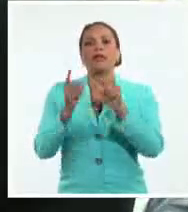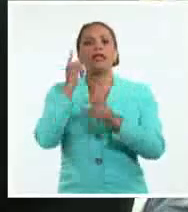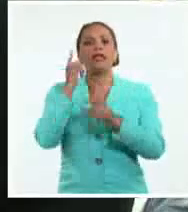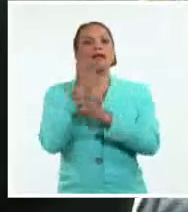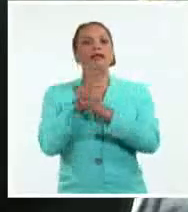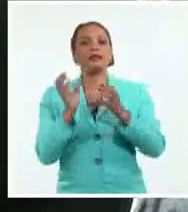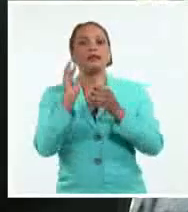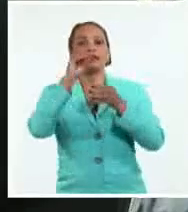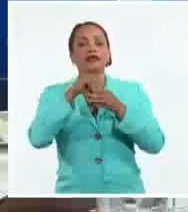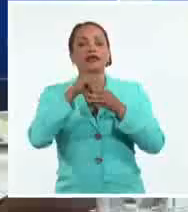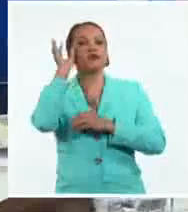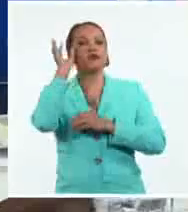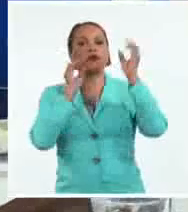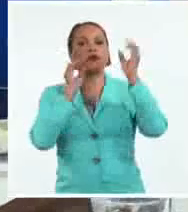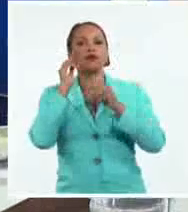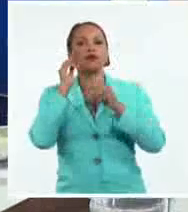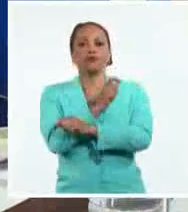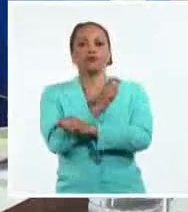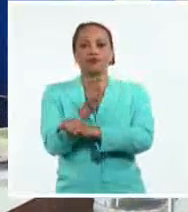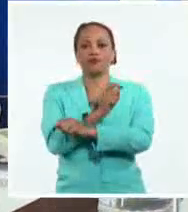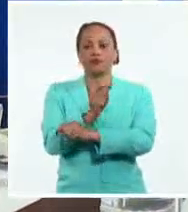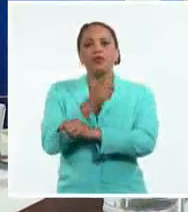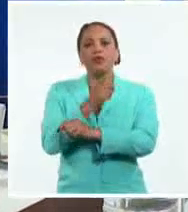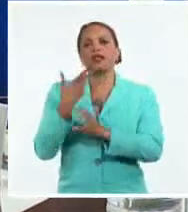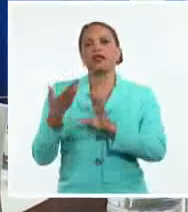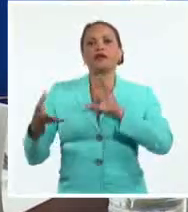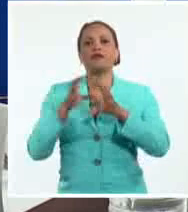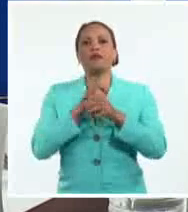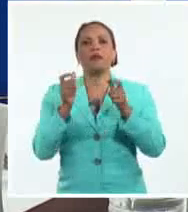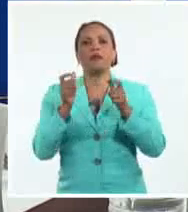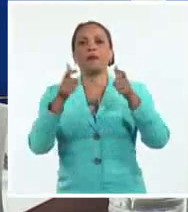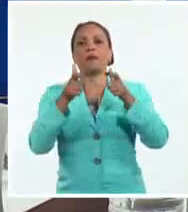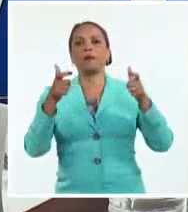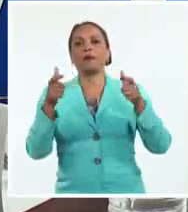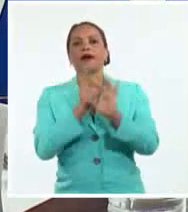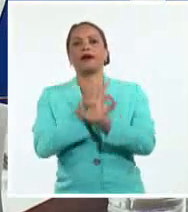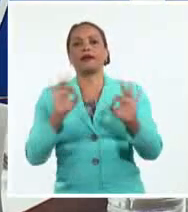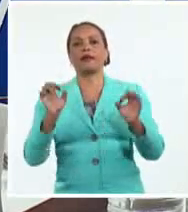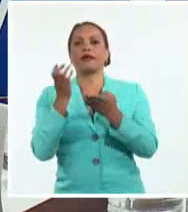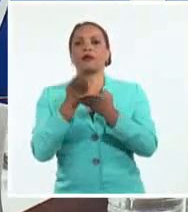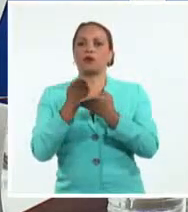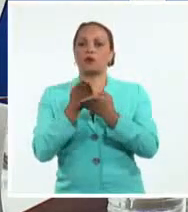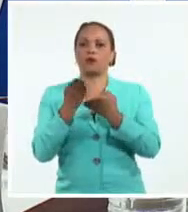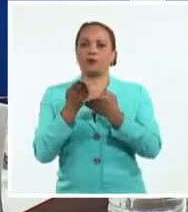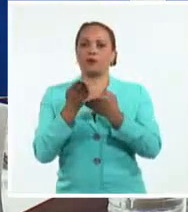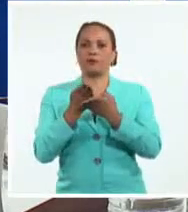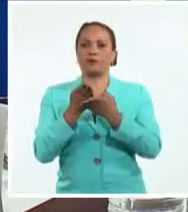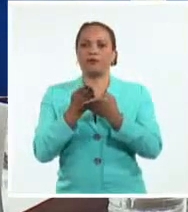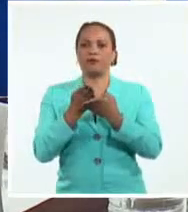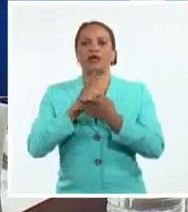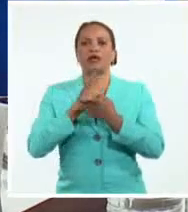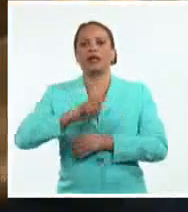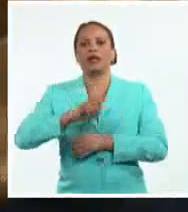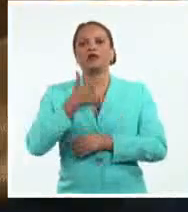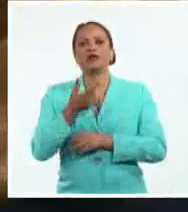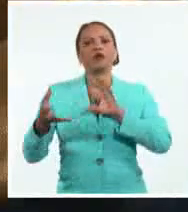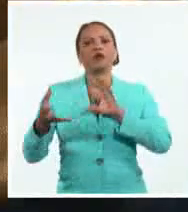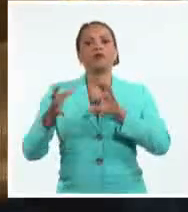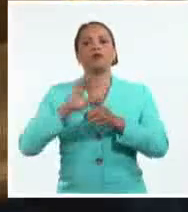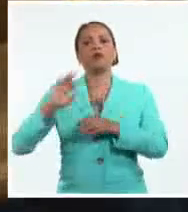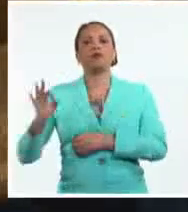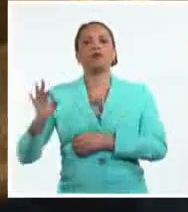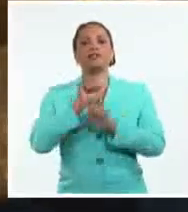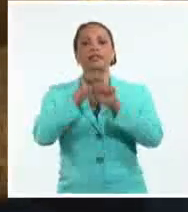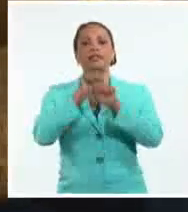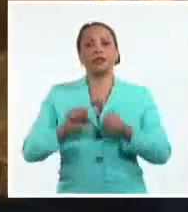e innovación para los docentes y de qué manera aumentar la calidad de la educación. La cultura como manera de perfeccionar los